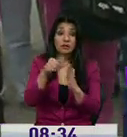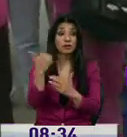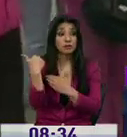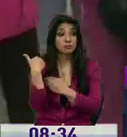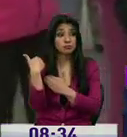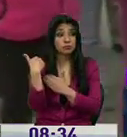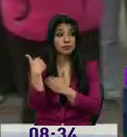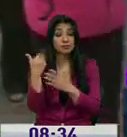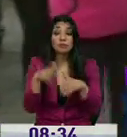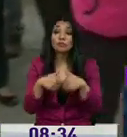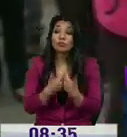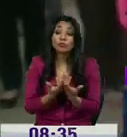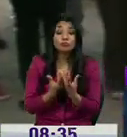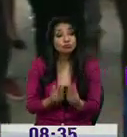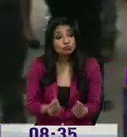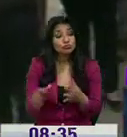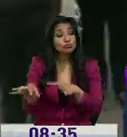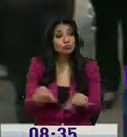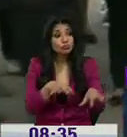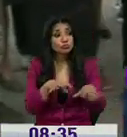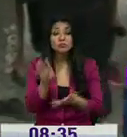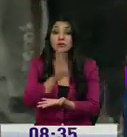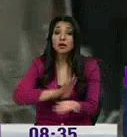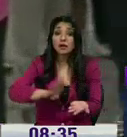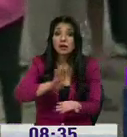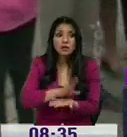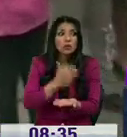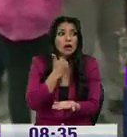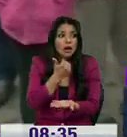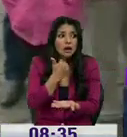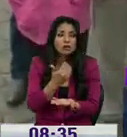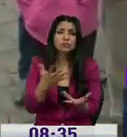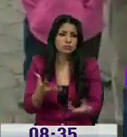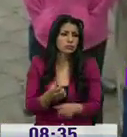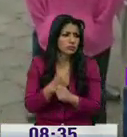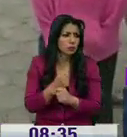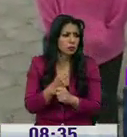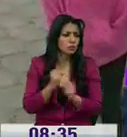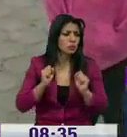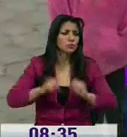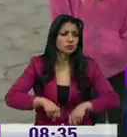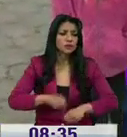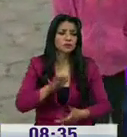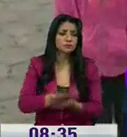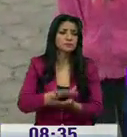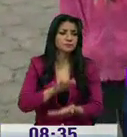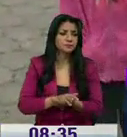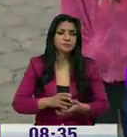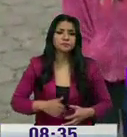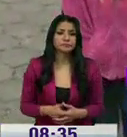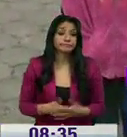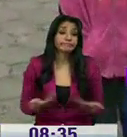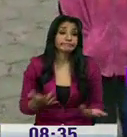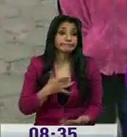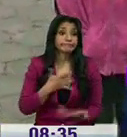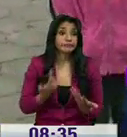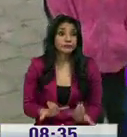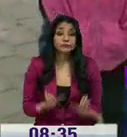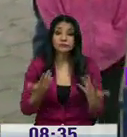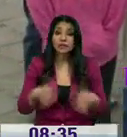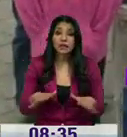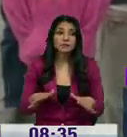encargados para ver cómo coordinar con el barrio para hacer de este barrio un lugar más seguro y tranquilo, porque lastimosamente ya no se